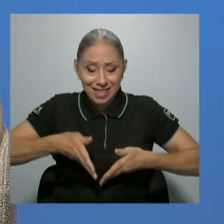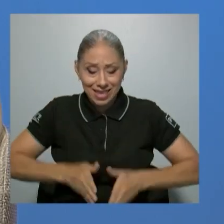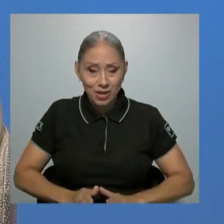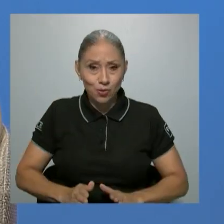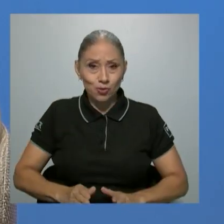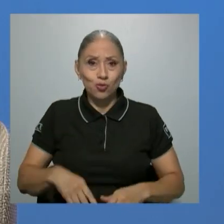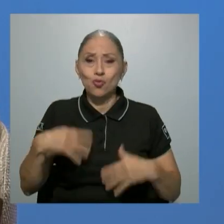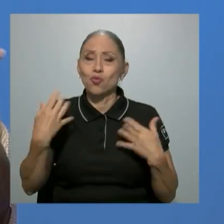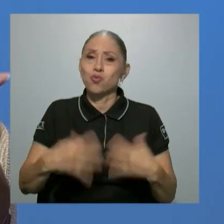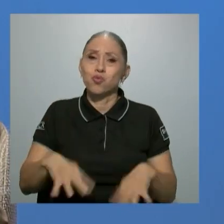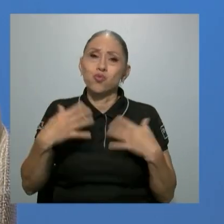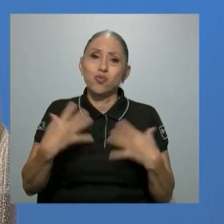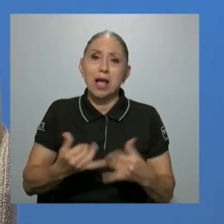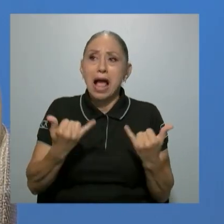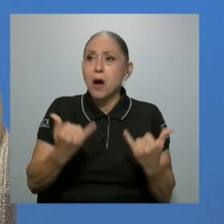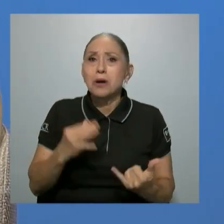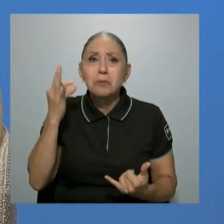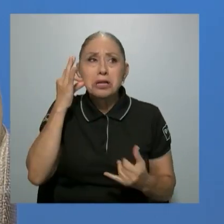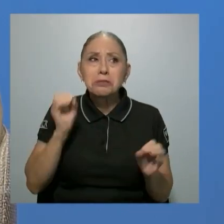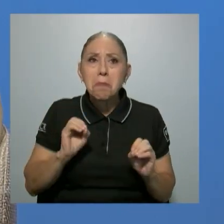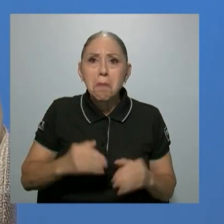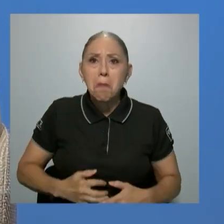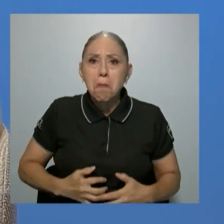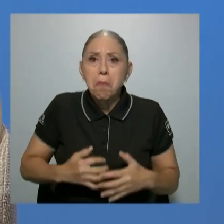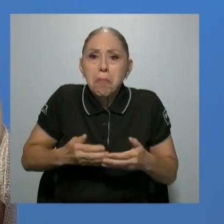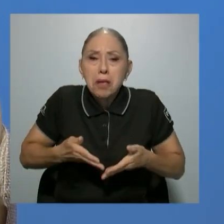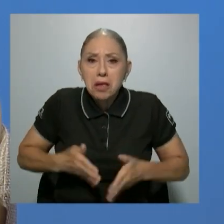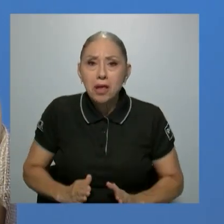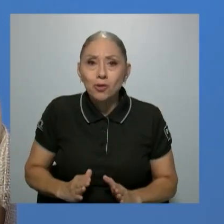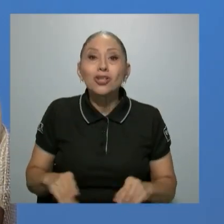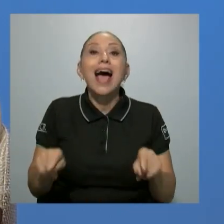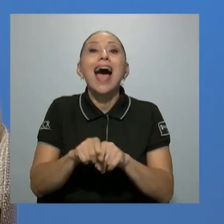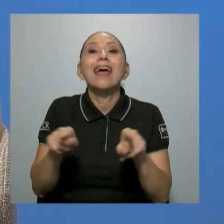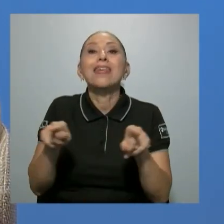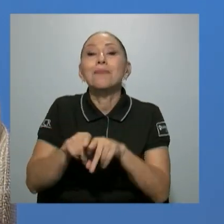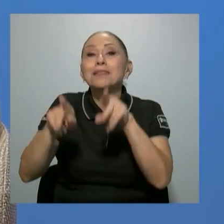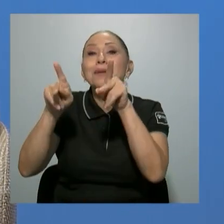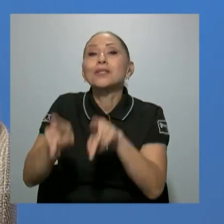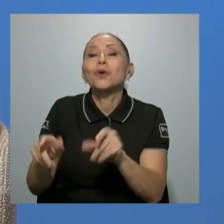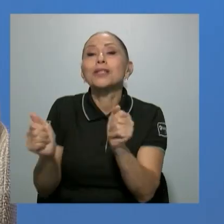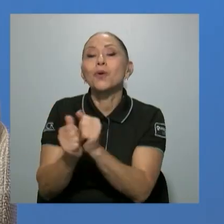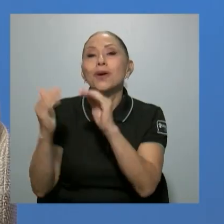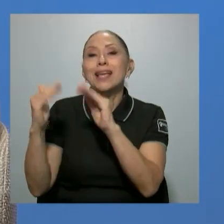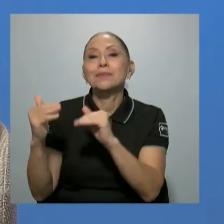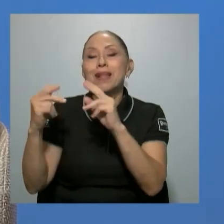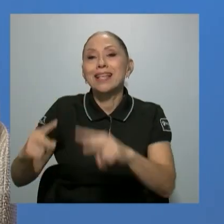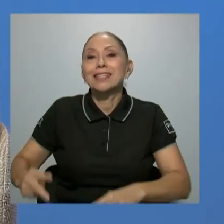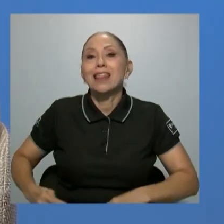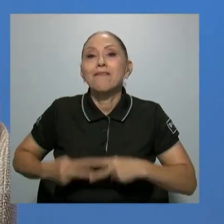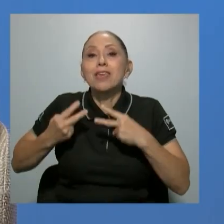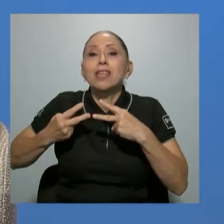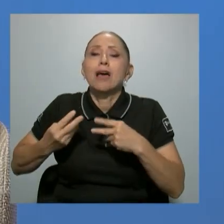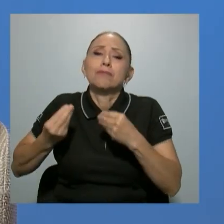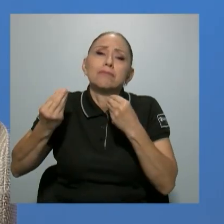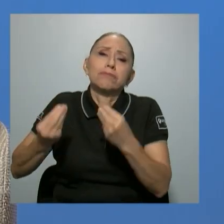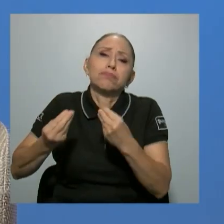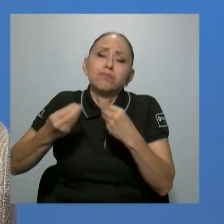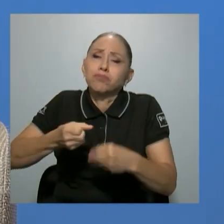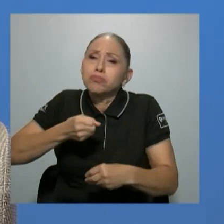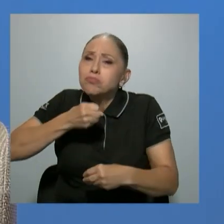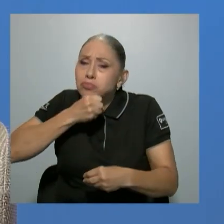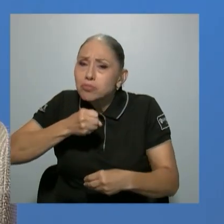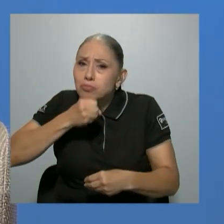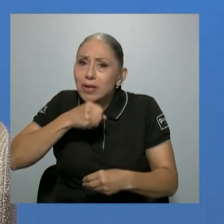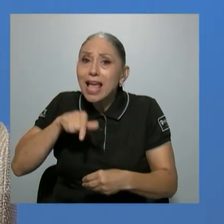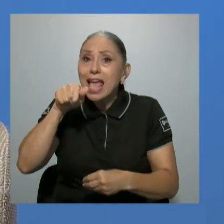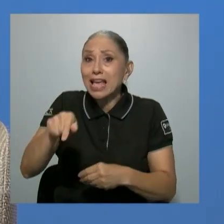años. Y además tenemos una alta esperanza de vida. Eso es un logro del sistema de salud pública de este país.